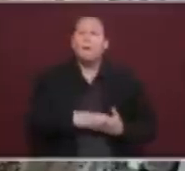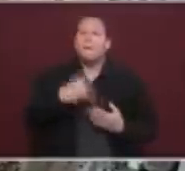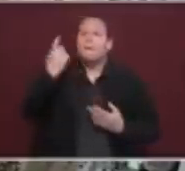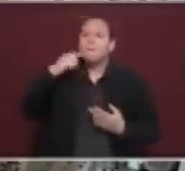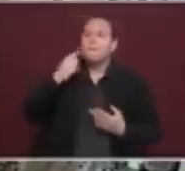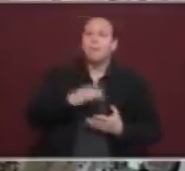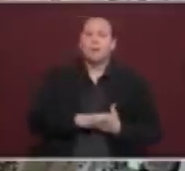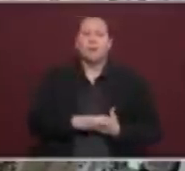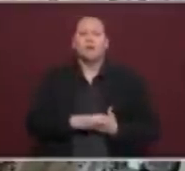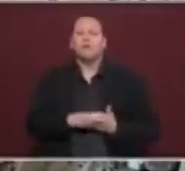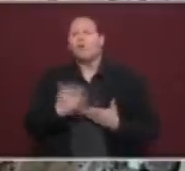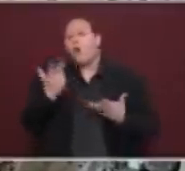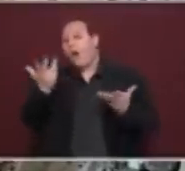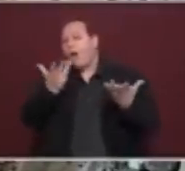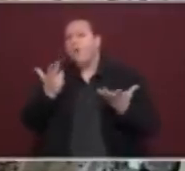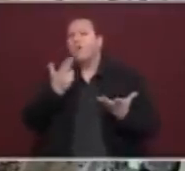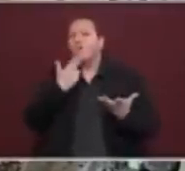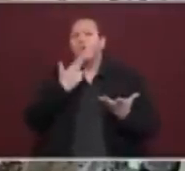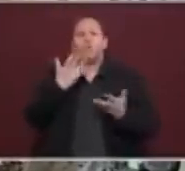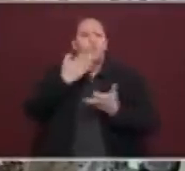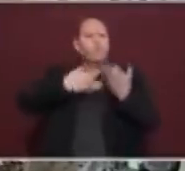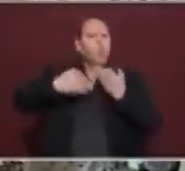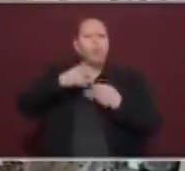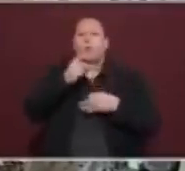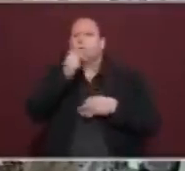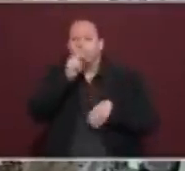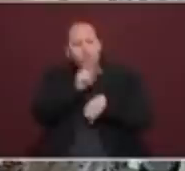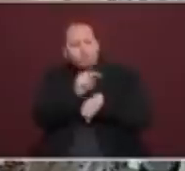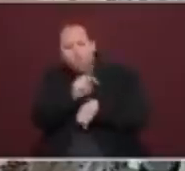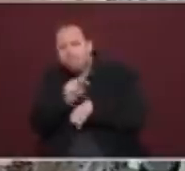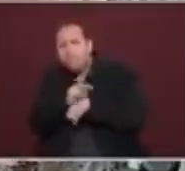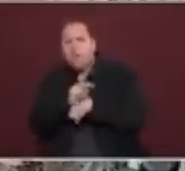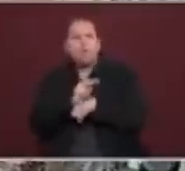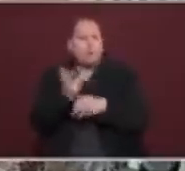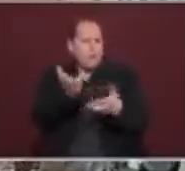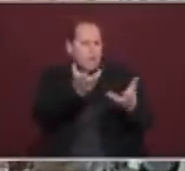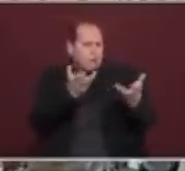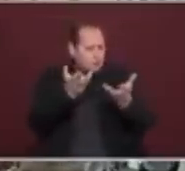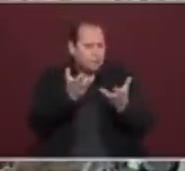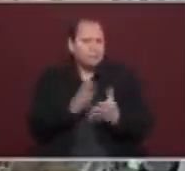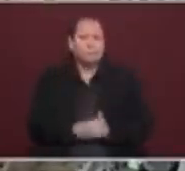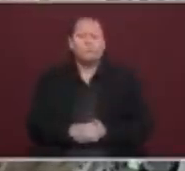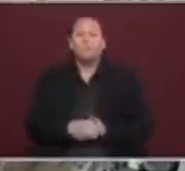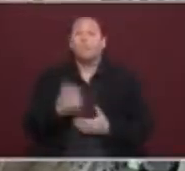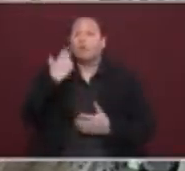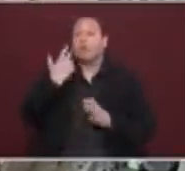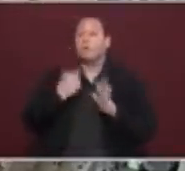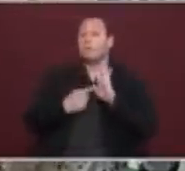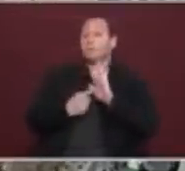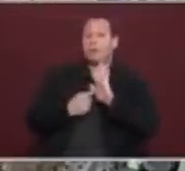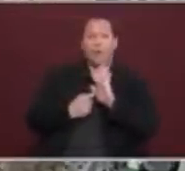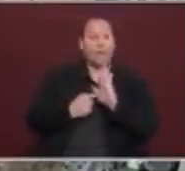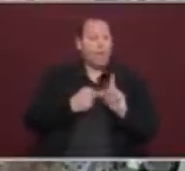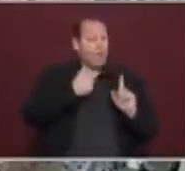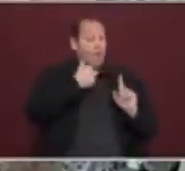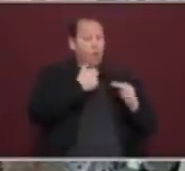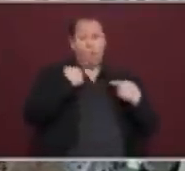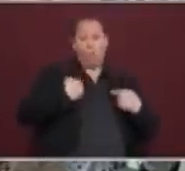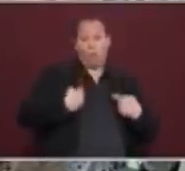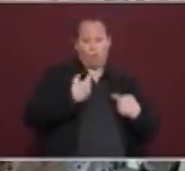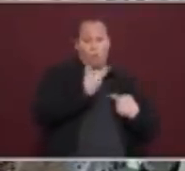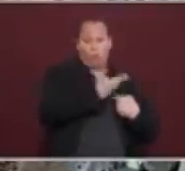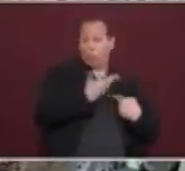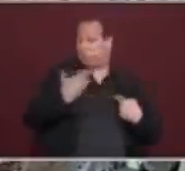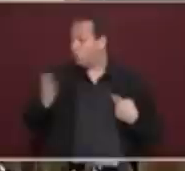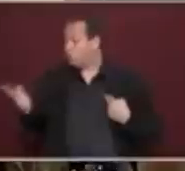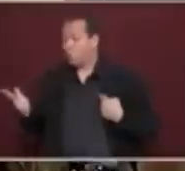llevando a cabo toda la actividad policial que así lo ameriten quiero mencionar que todo este uniforme es